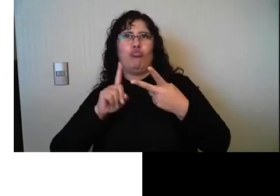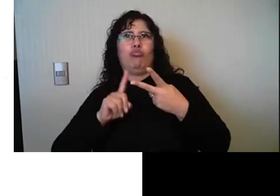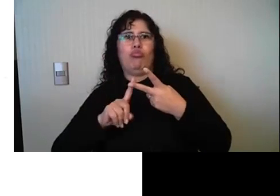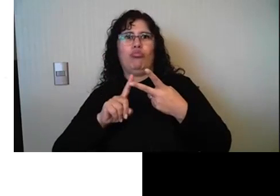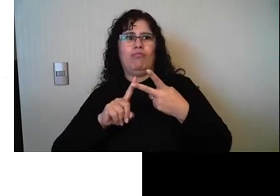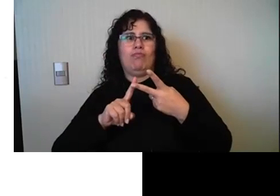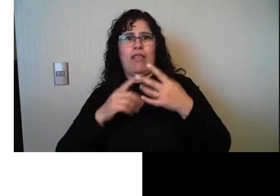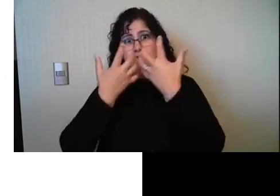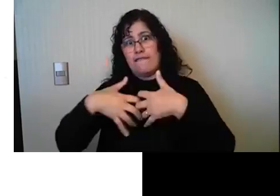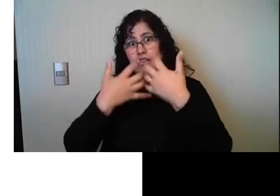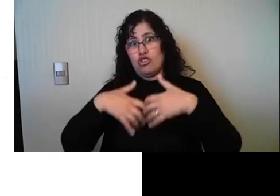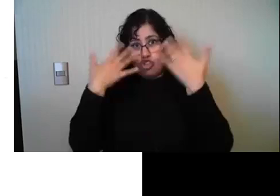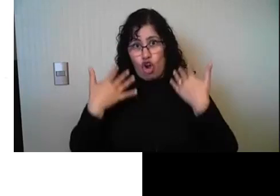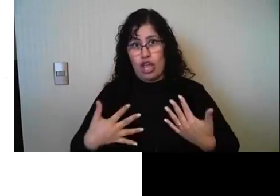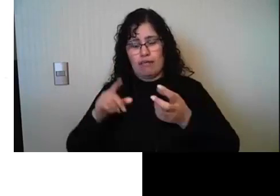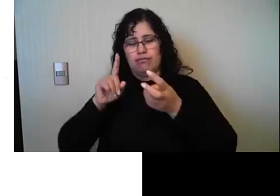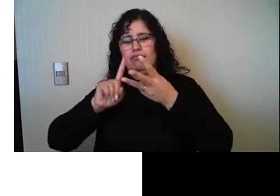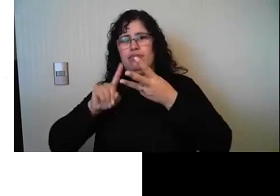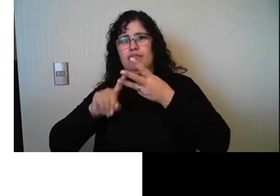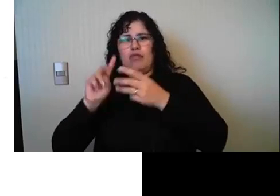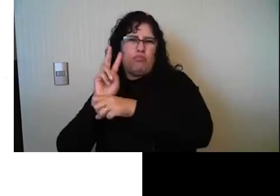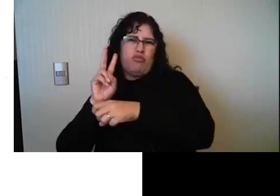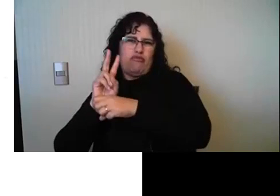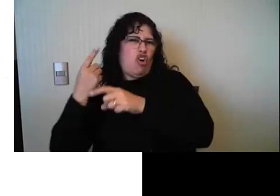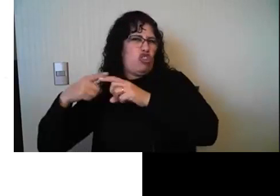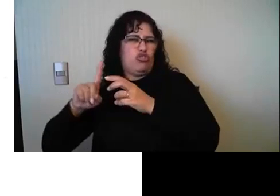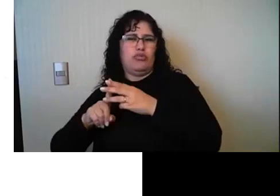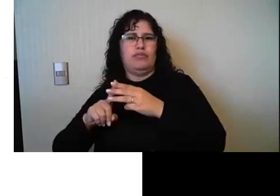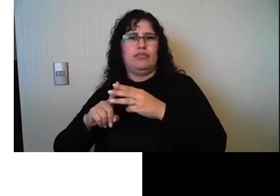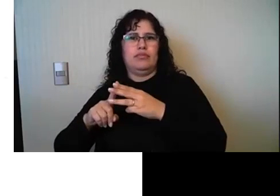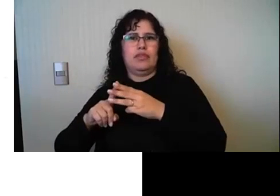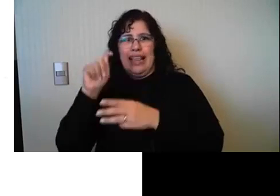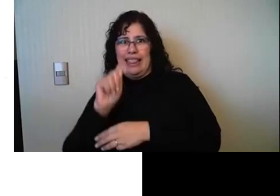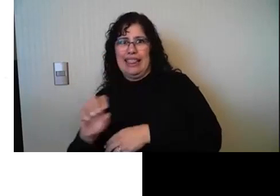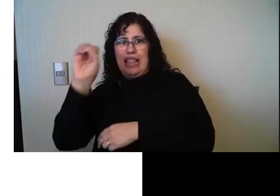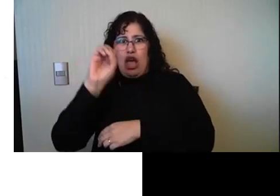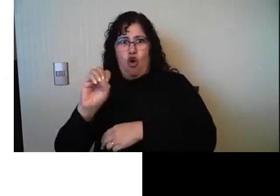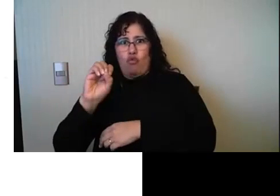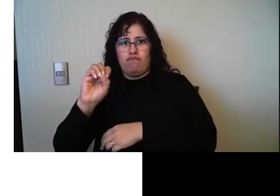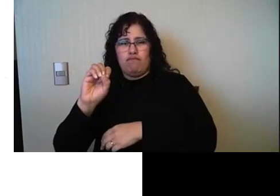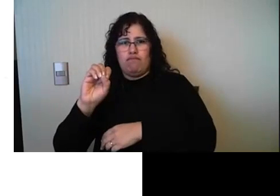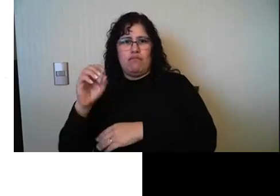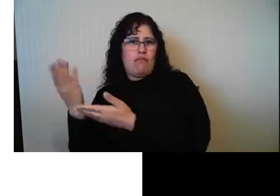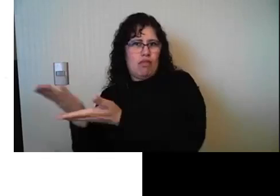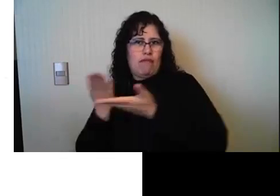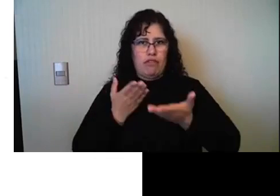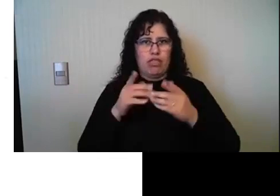de fisiología y el otro un terapeuta ocupacional para la parte